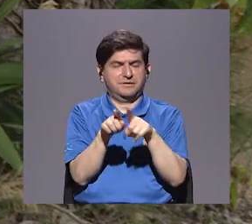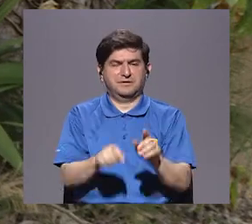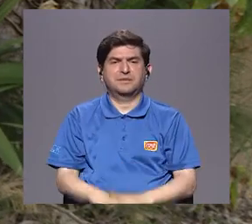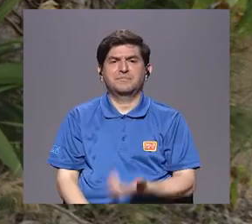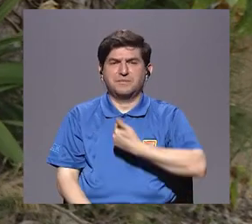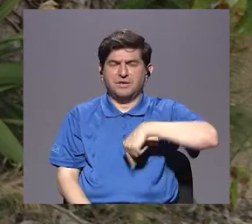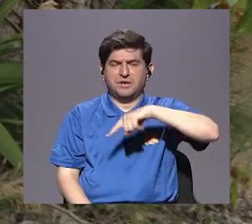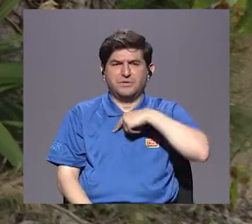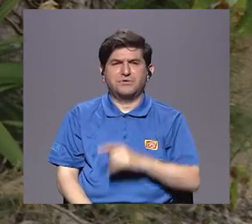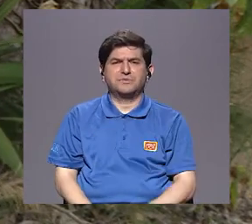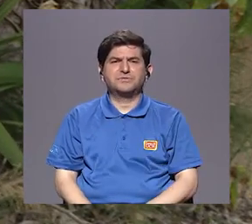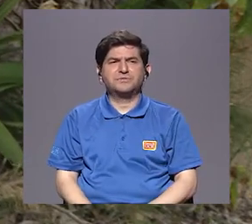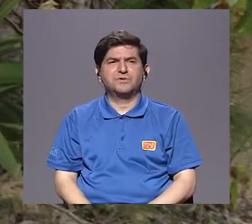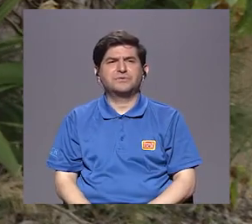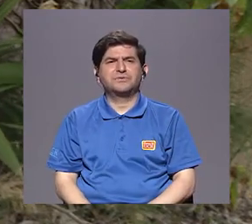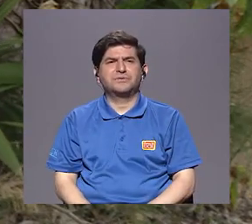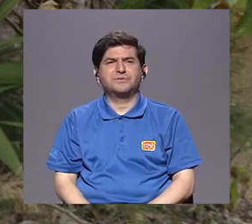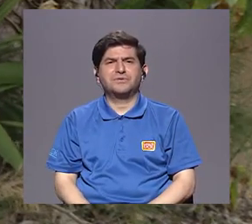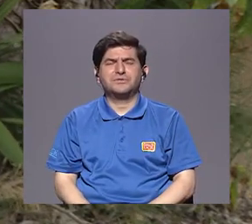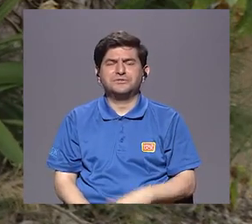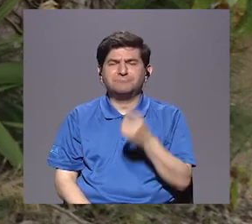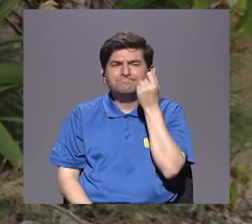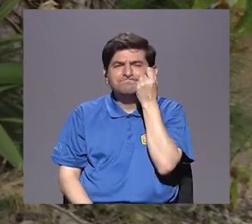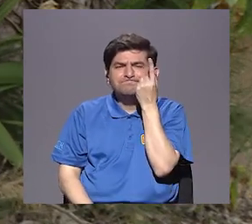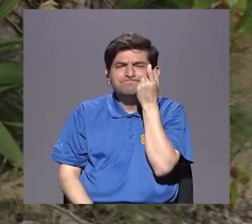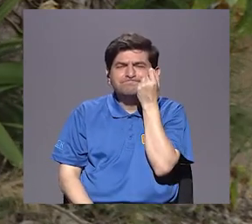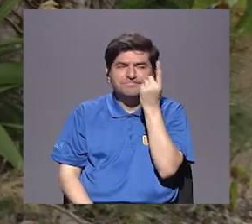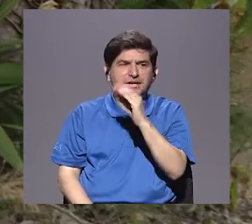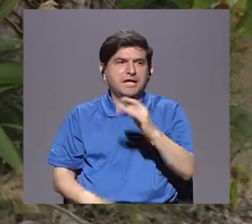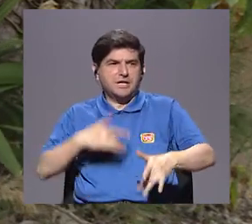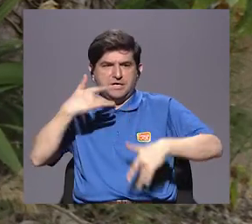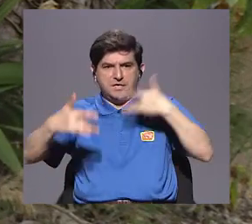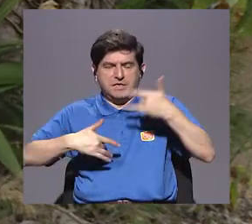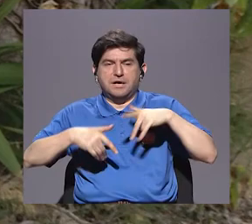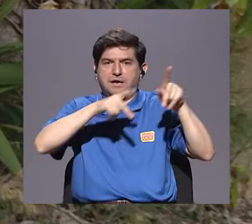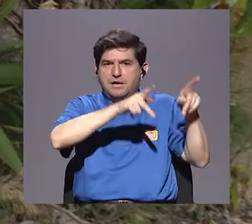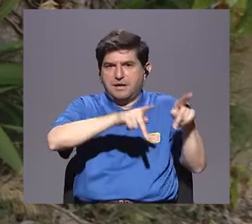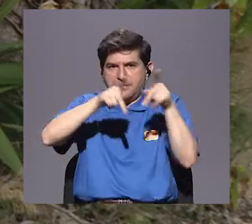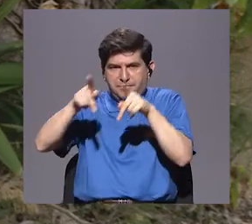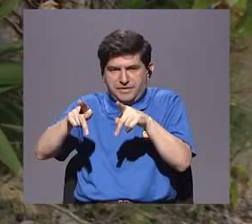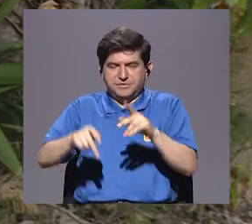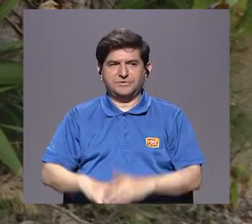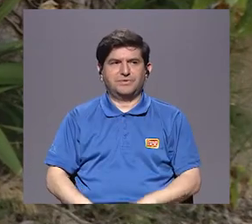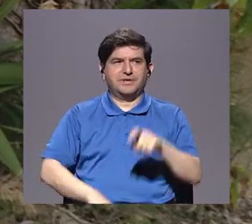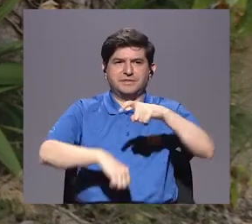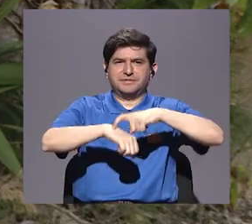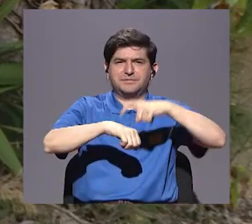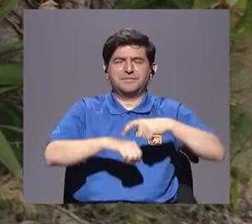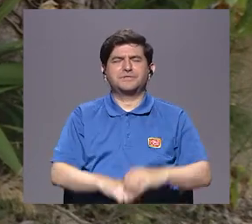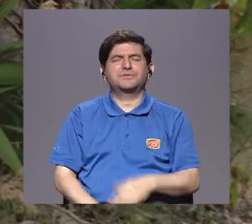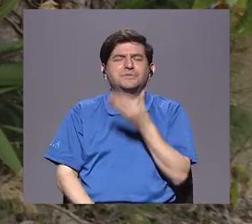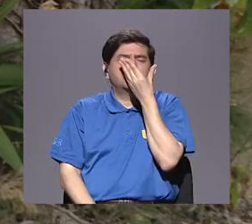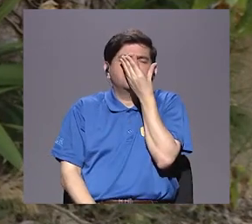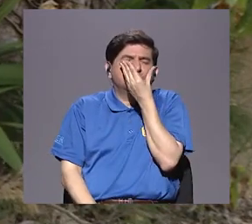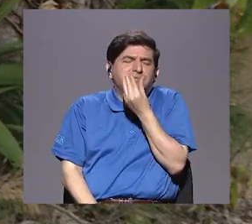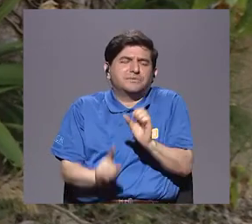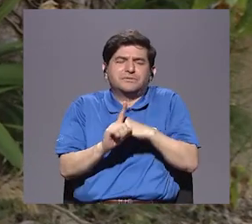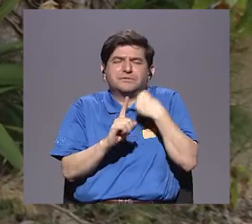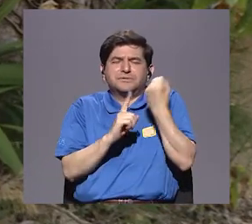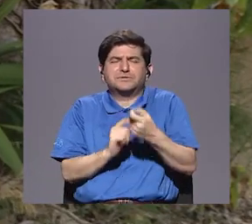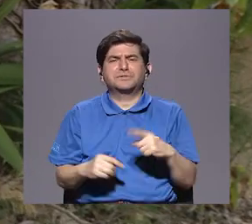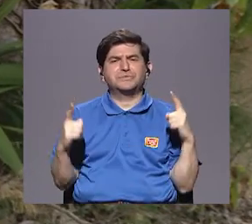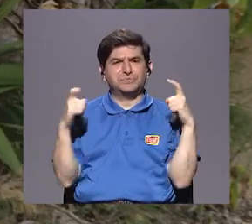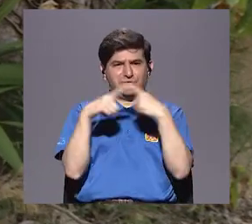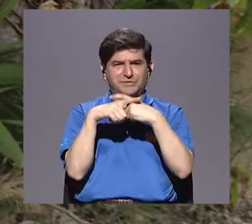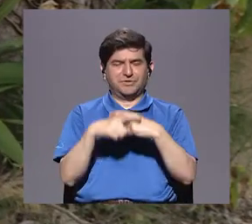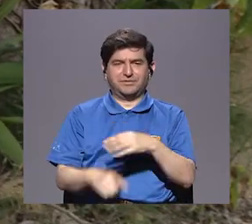tener un poquito de entendimiento y de sensibilidad hacia las personas que están sufriendo situaciones